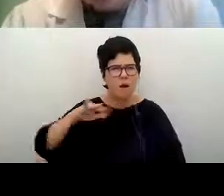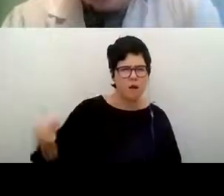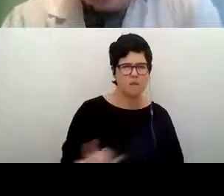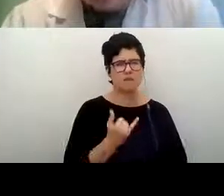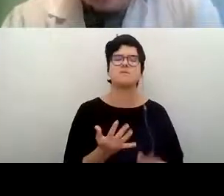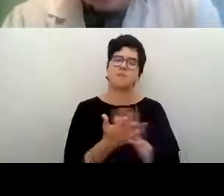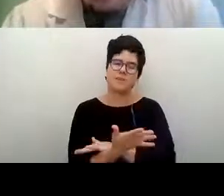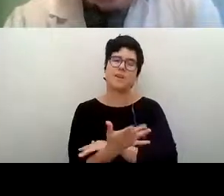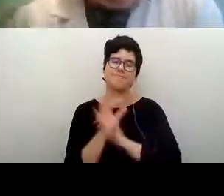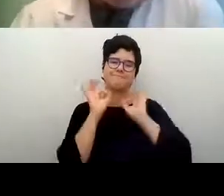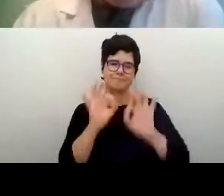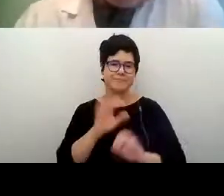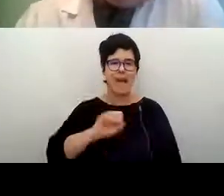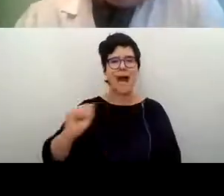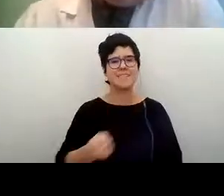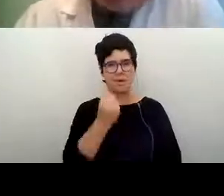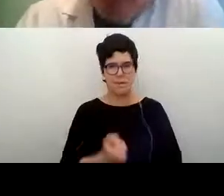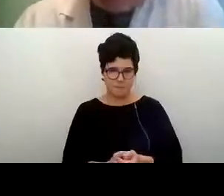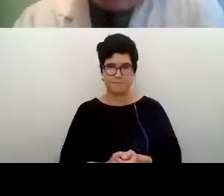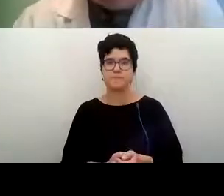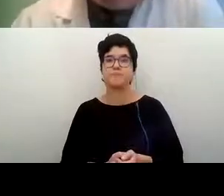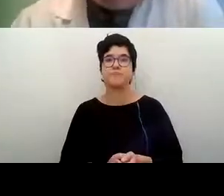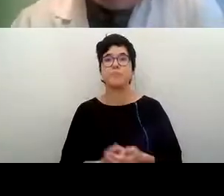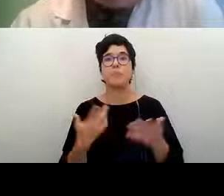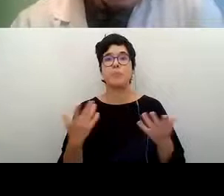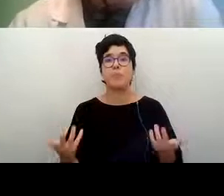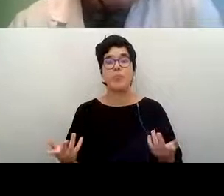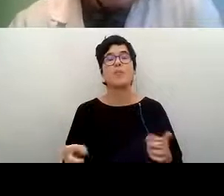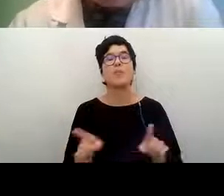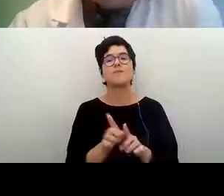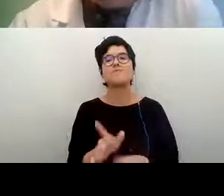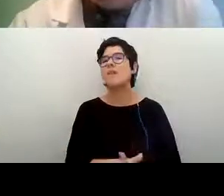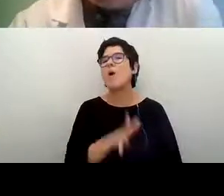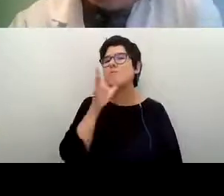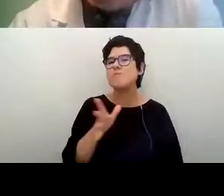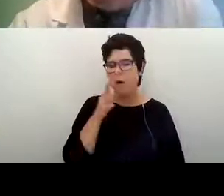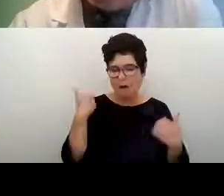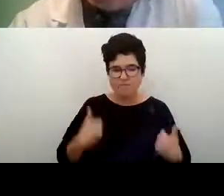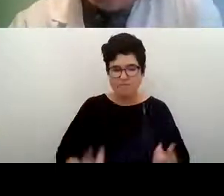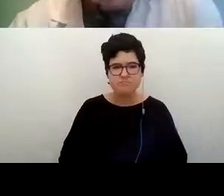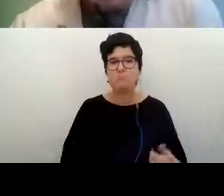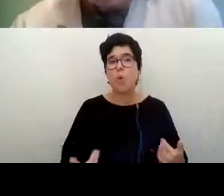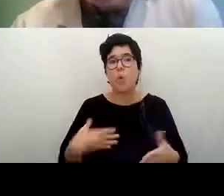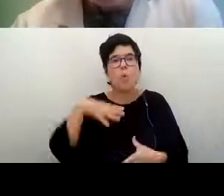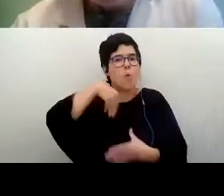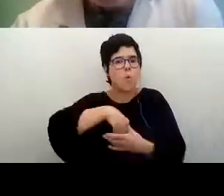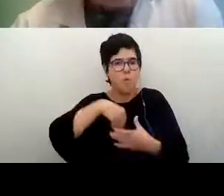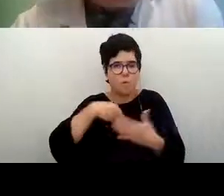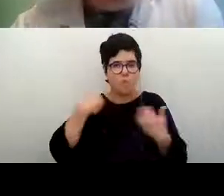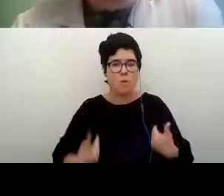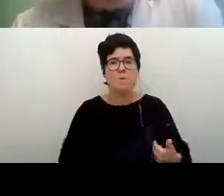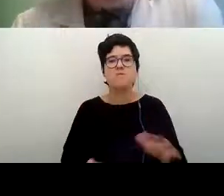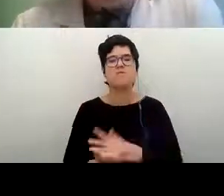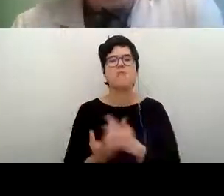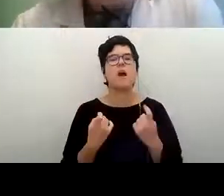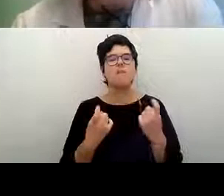Comentábamos también, pues eso, que puede haber una causa orgánica, es decir, puede haber un déficit de algunas